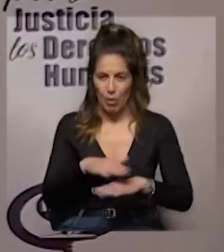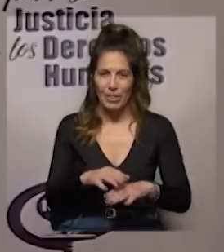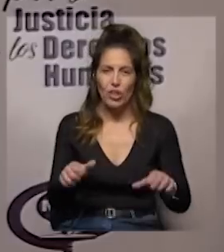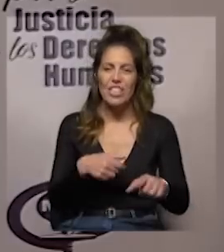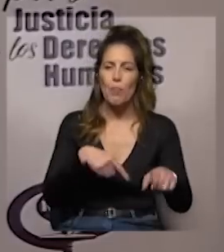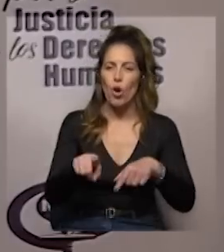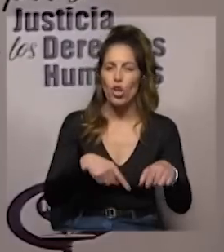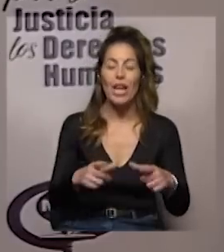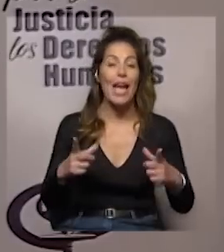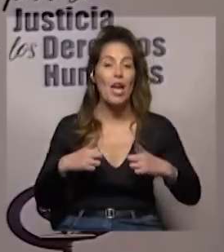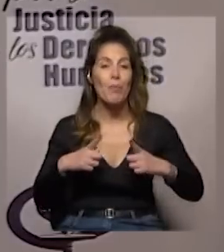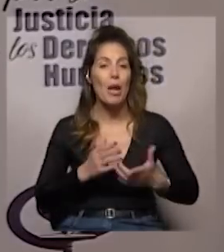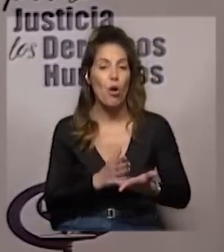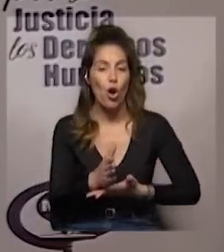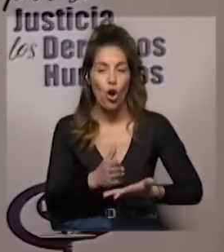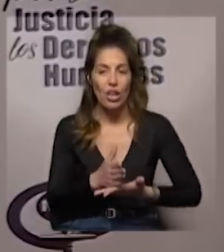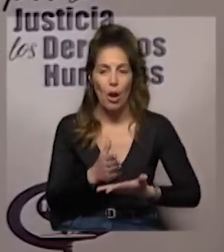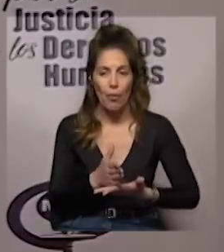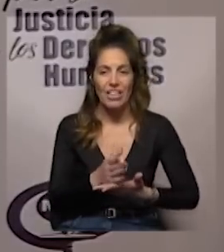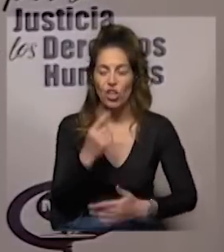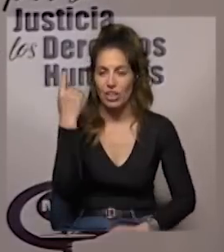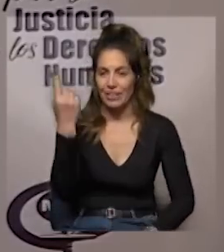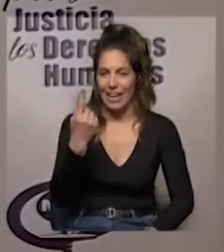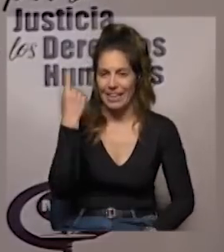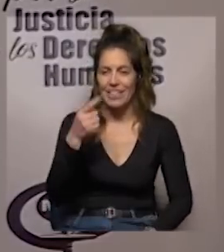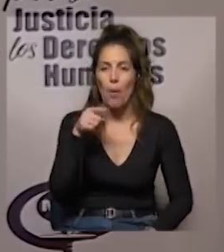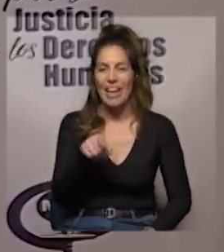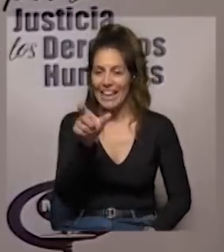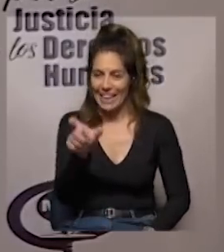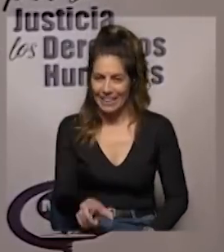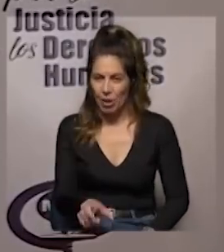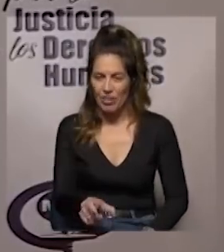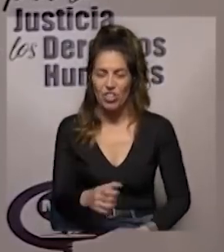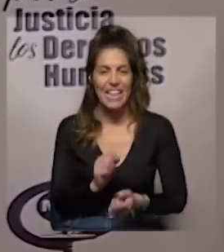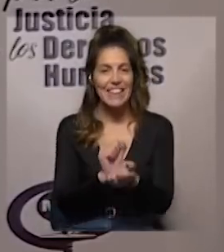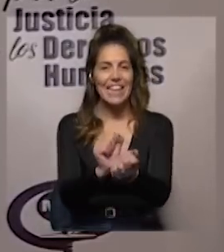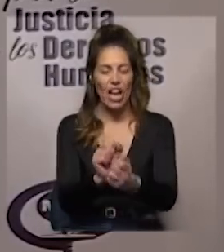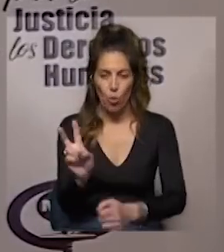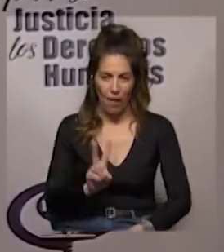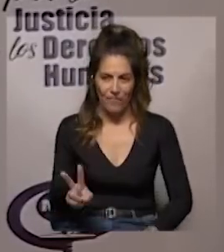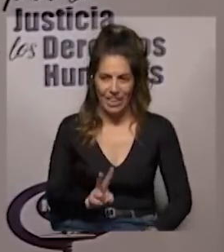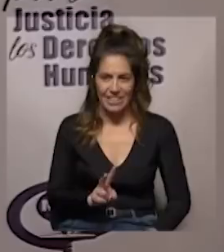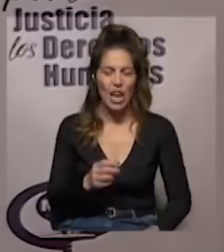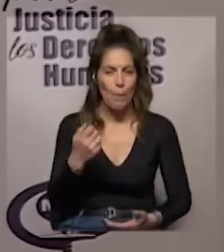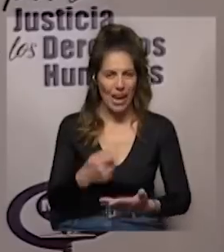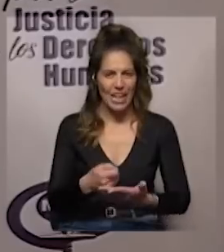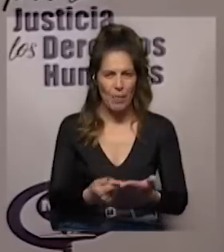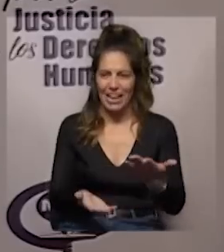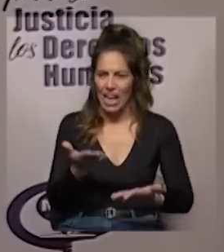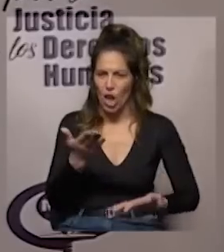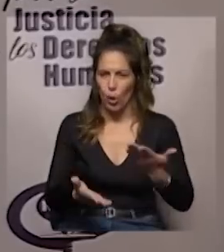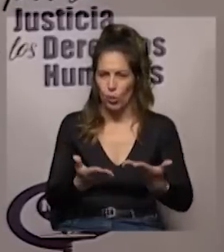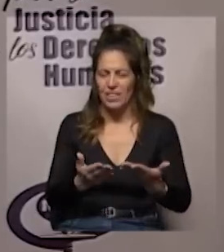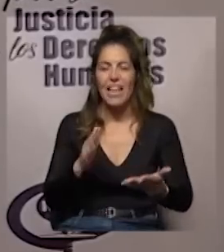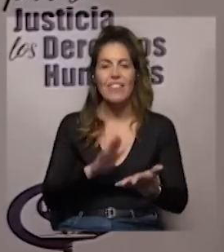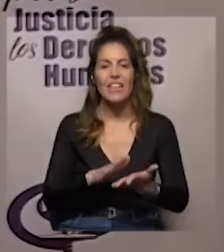trámites y esperamos la colaboración Penal Internacional para que este sujeto sea entregado a Venezuela para que pague ante la justicia para